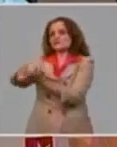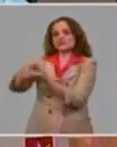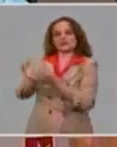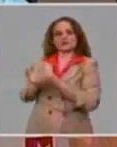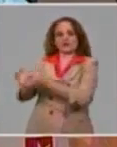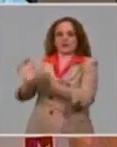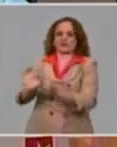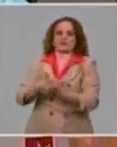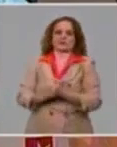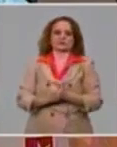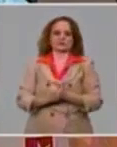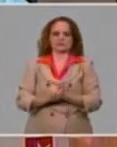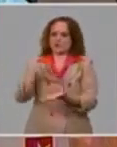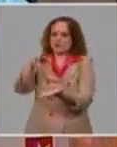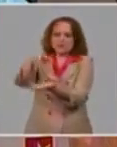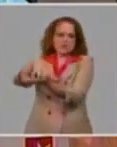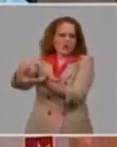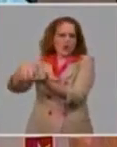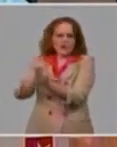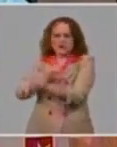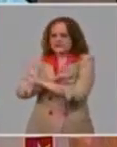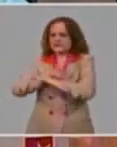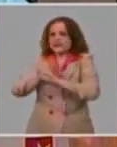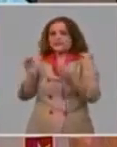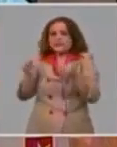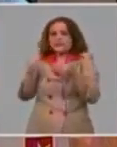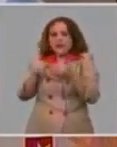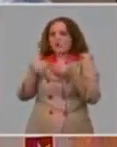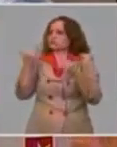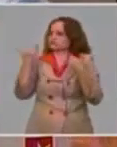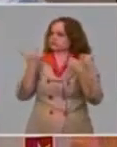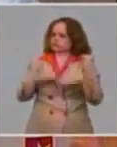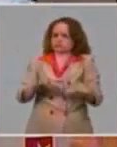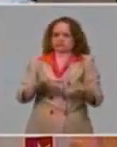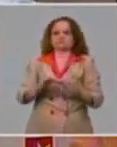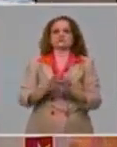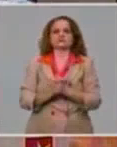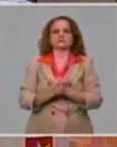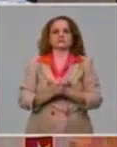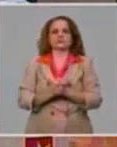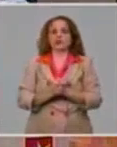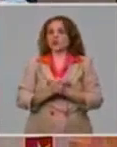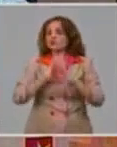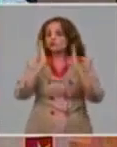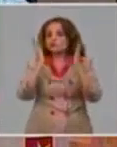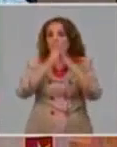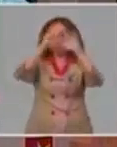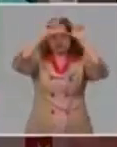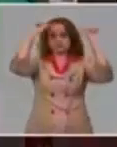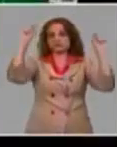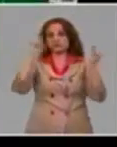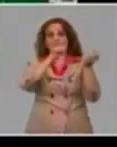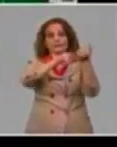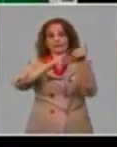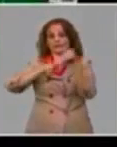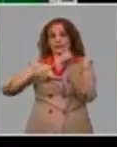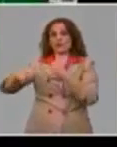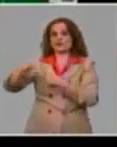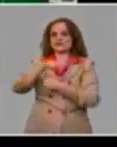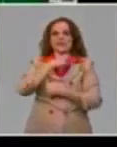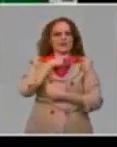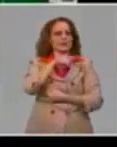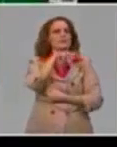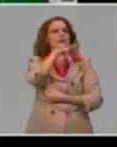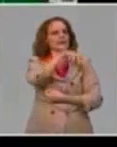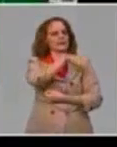12.699 locales. Y eso es en todas las provincias del país. Hemos actuado, por ejemplo, en Pinar del Río se